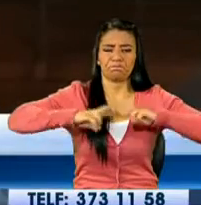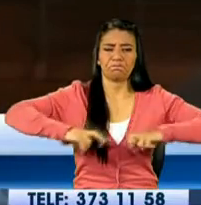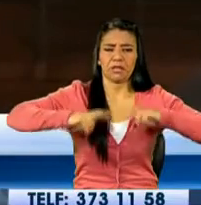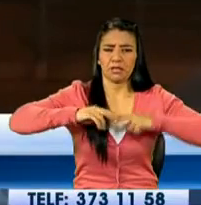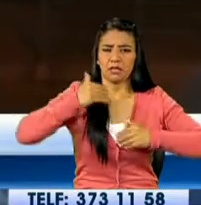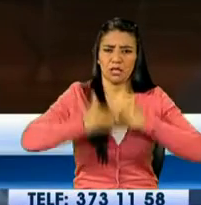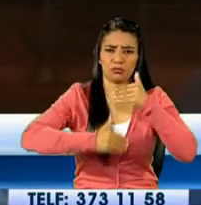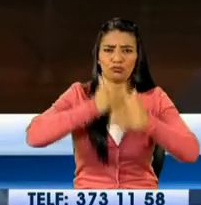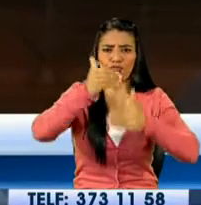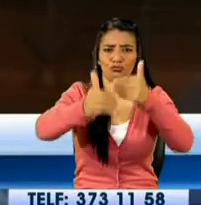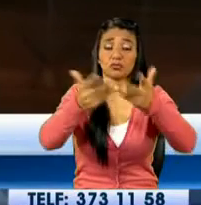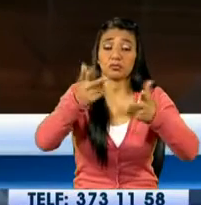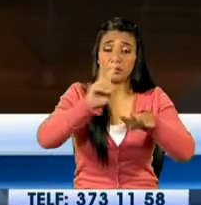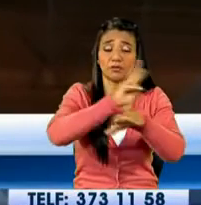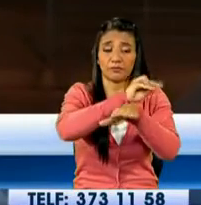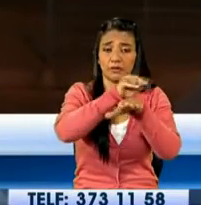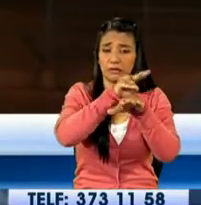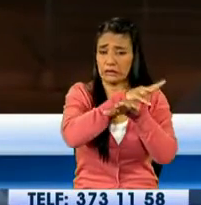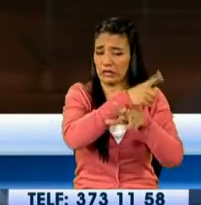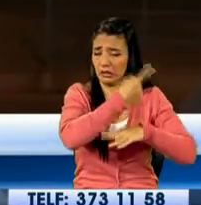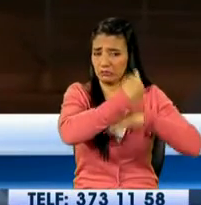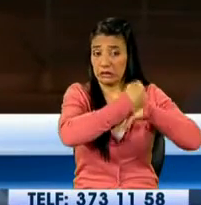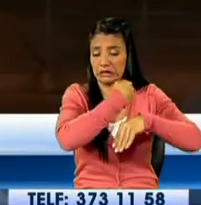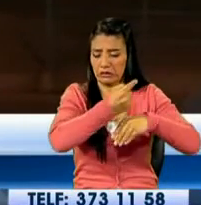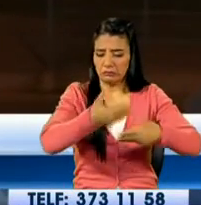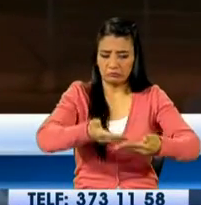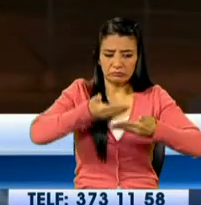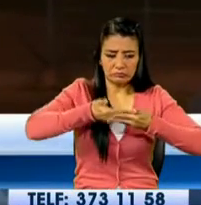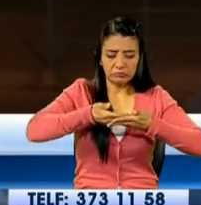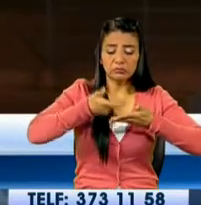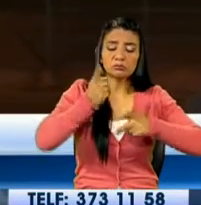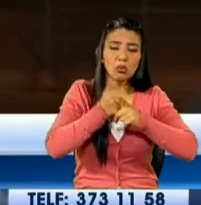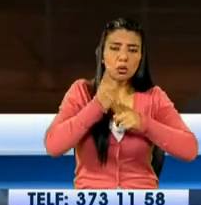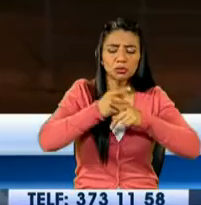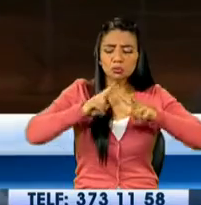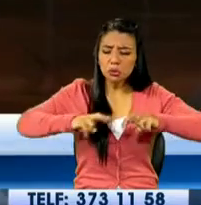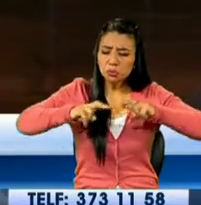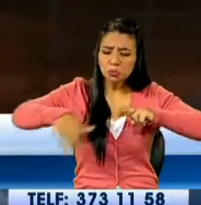dispuesta por la Fiscalía, por lo cual estamos en el análisis de